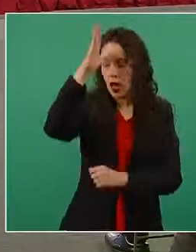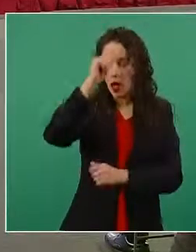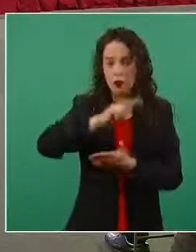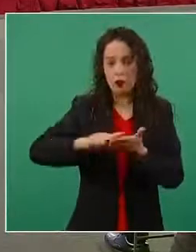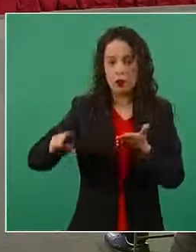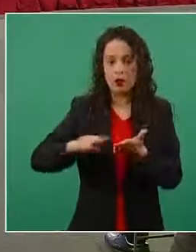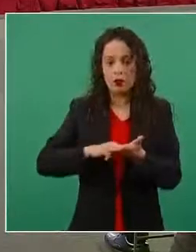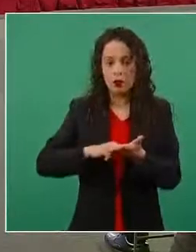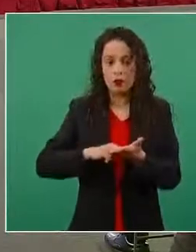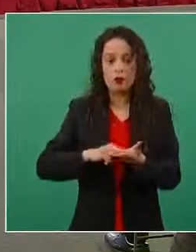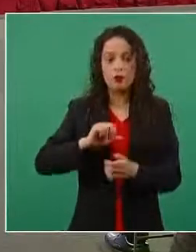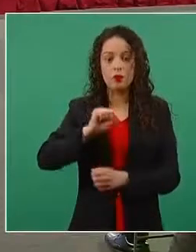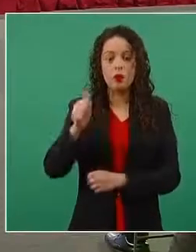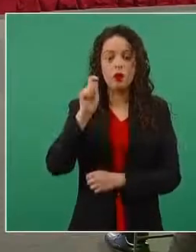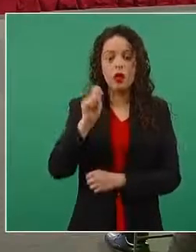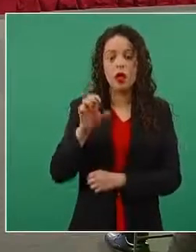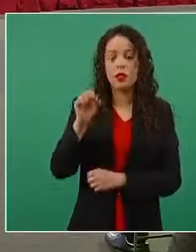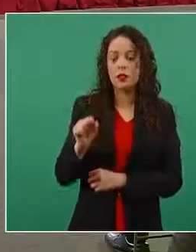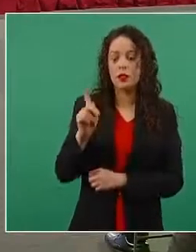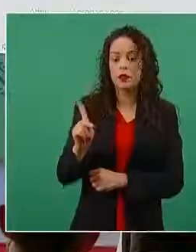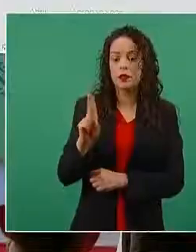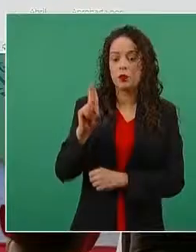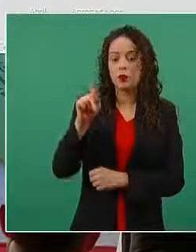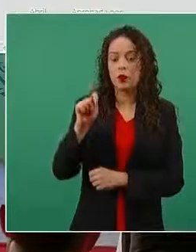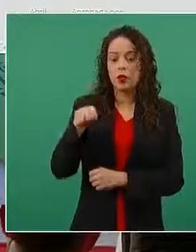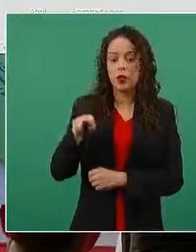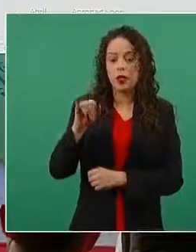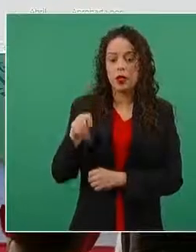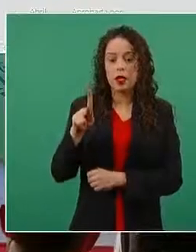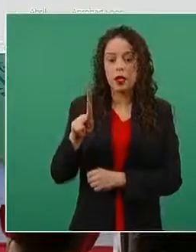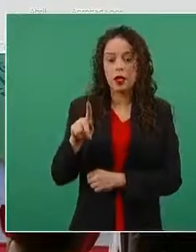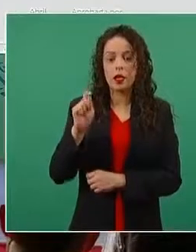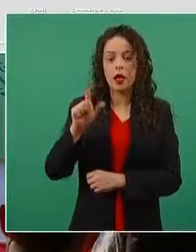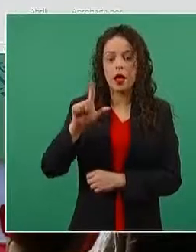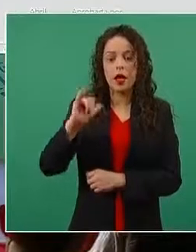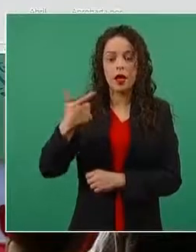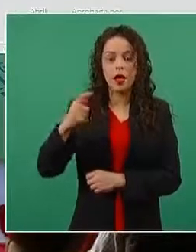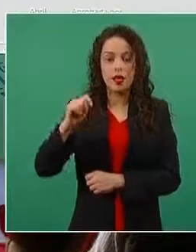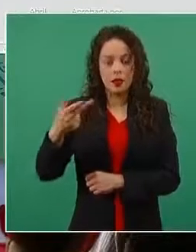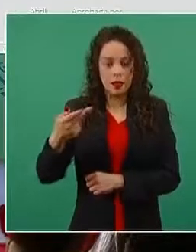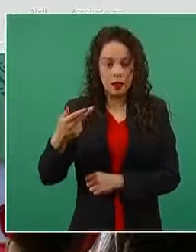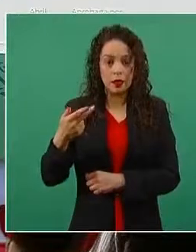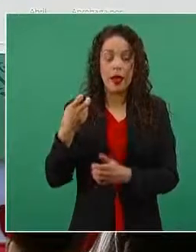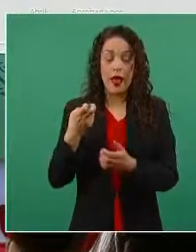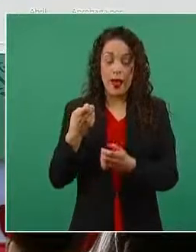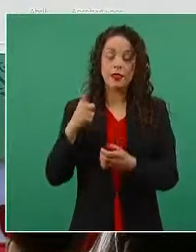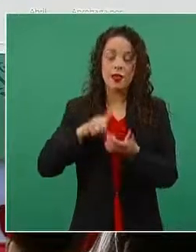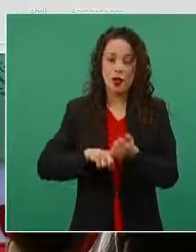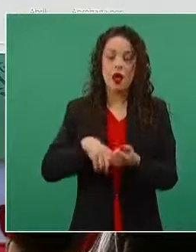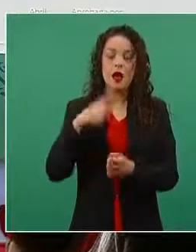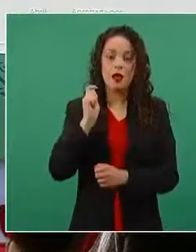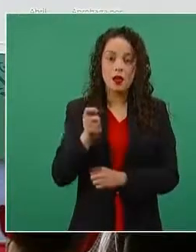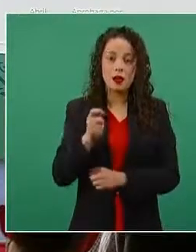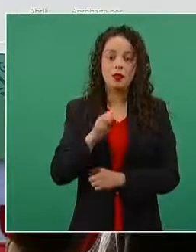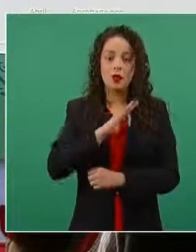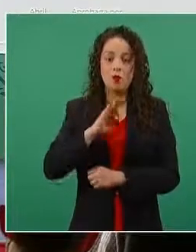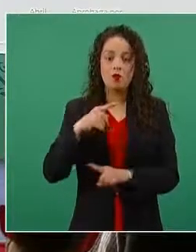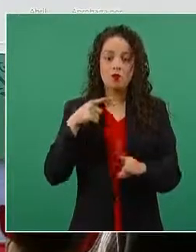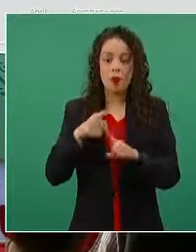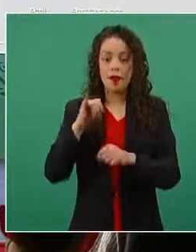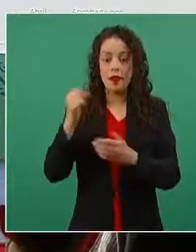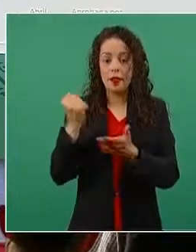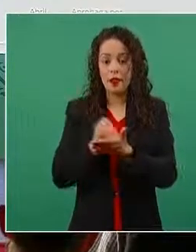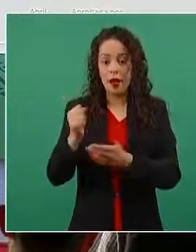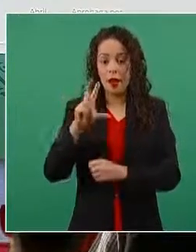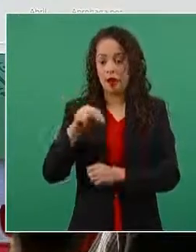autorización que es Sputnik Light, que también ya se abrió, ahora corresponderá a COFEPRIS, a las autoridades de salud, determinar su aprobación o